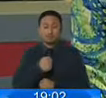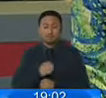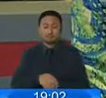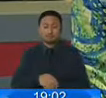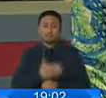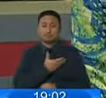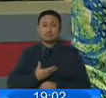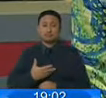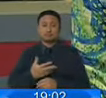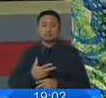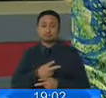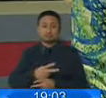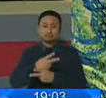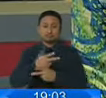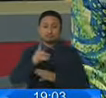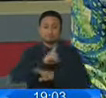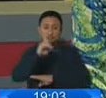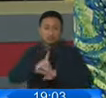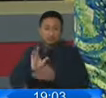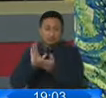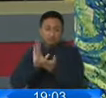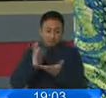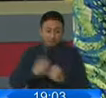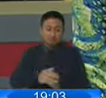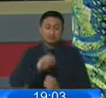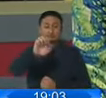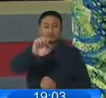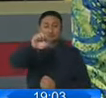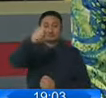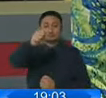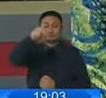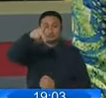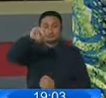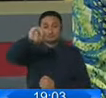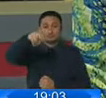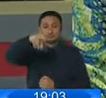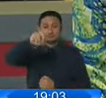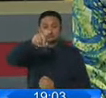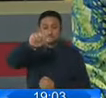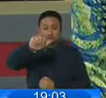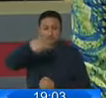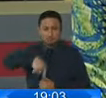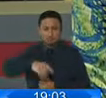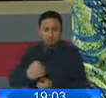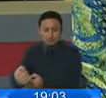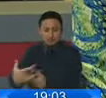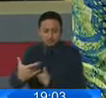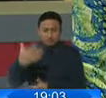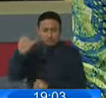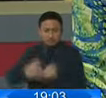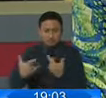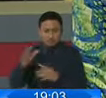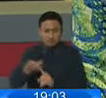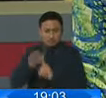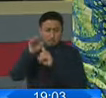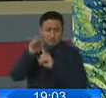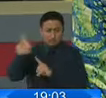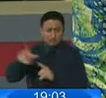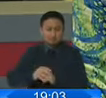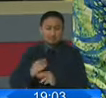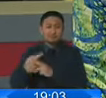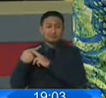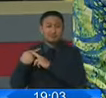Directivo del Instituto Ecuatoriano de Seguridad Social, Richard Espinosa, dio a conocer el informe final del examen especial realizado por la Contraloría General a